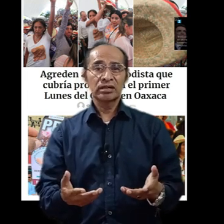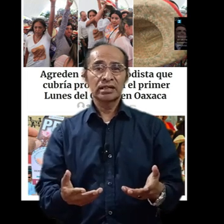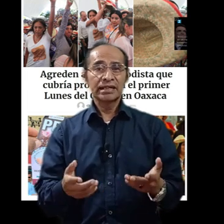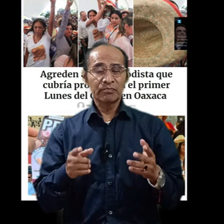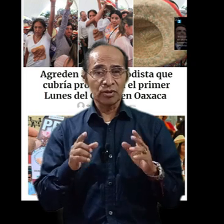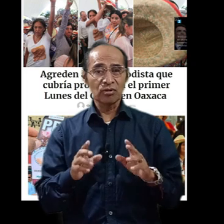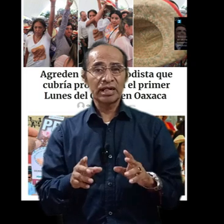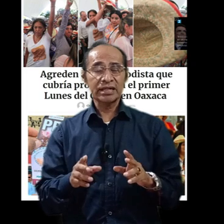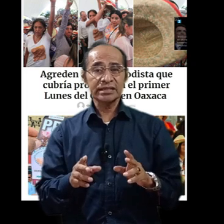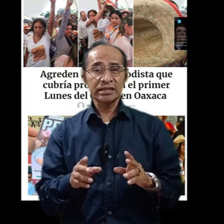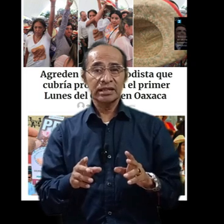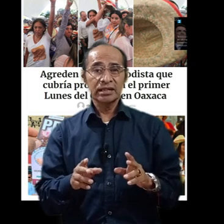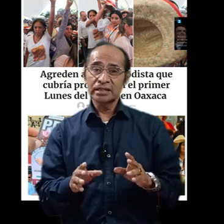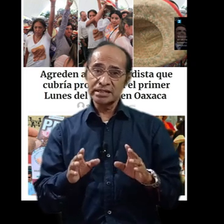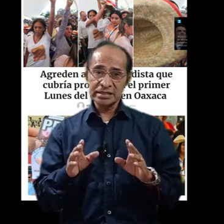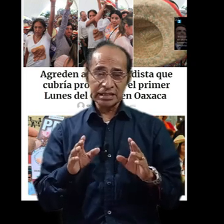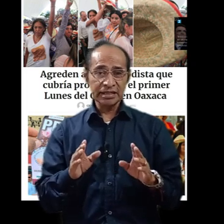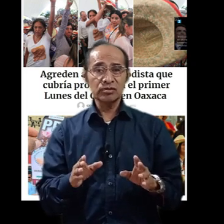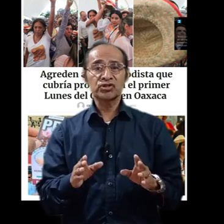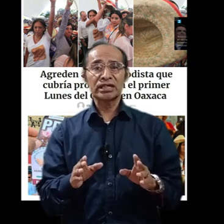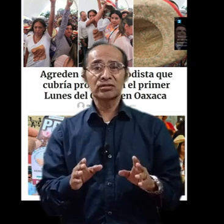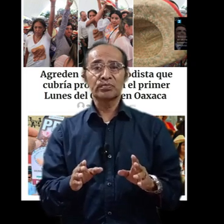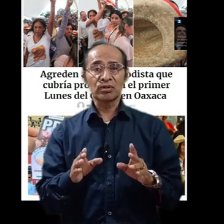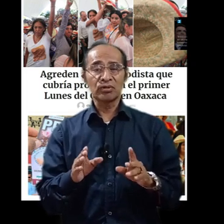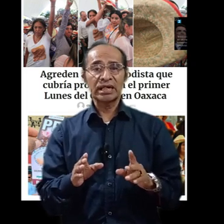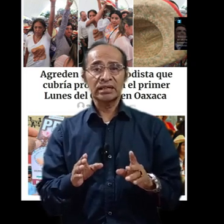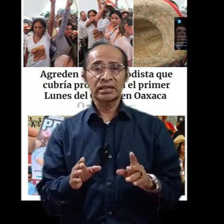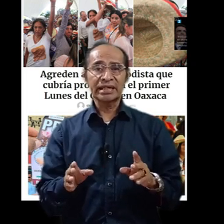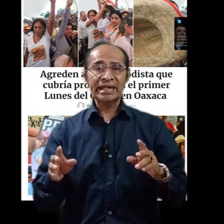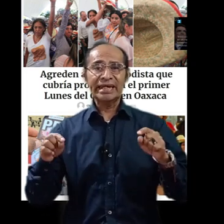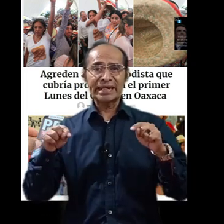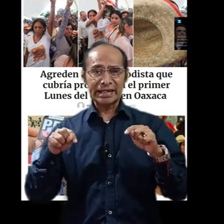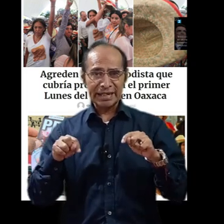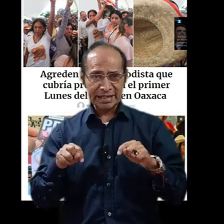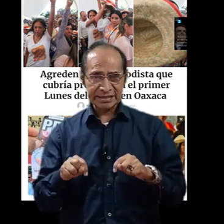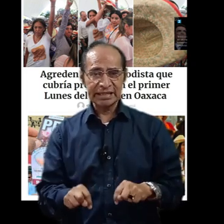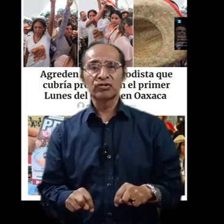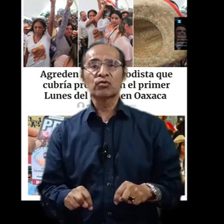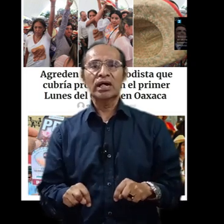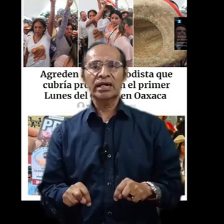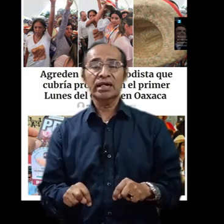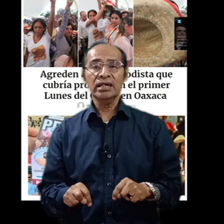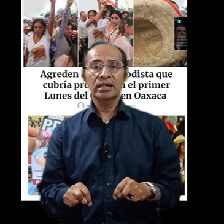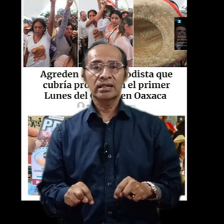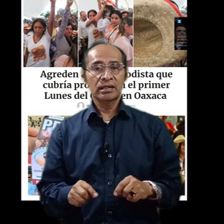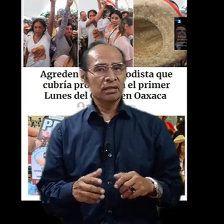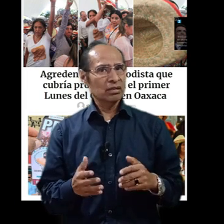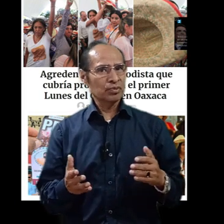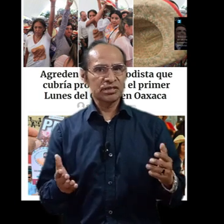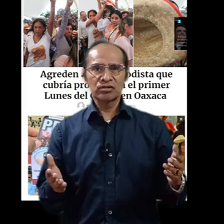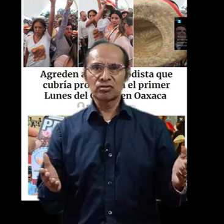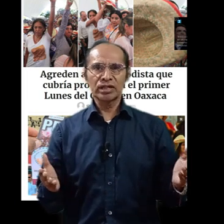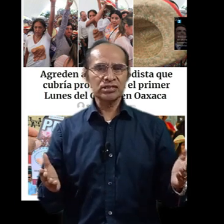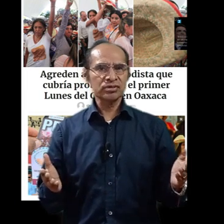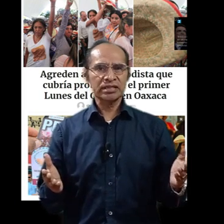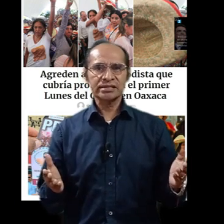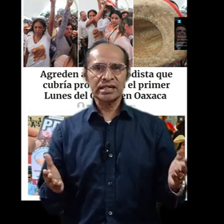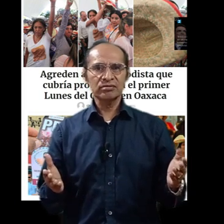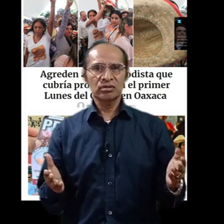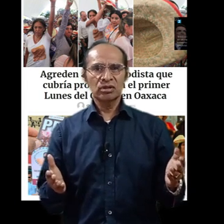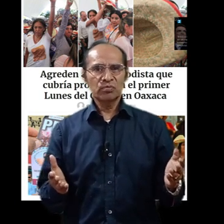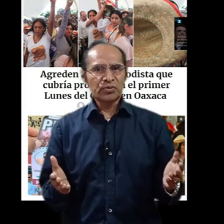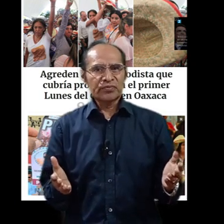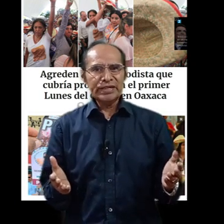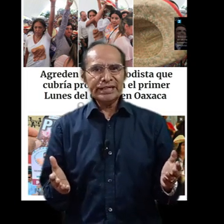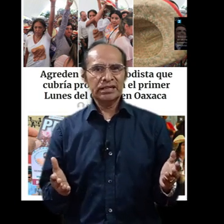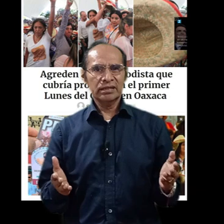eh Por lograrse y seguiré luchando por lograr que en el estado de Oaxaca Pues el congreso del